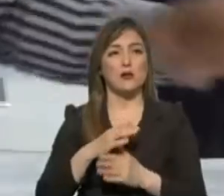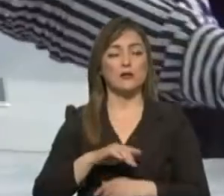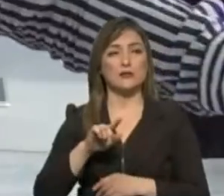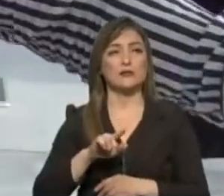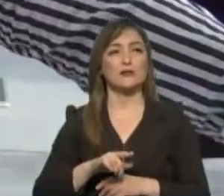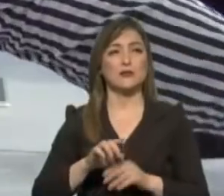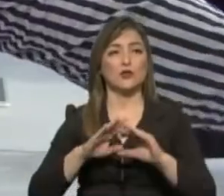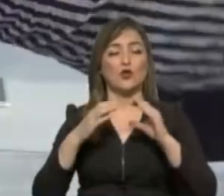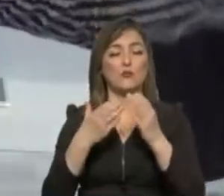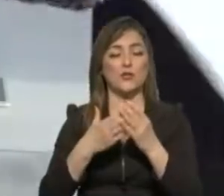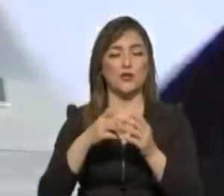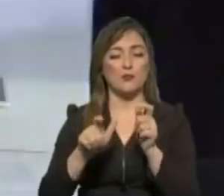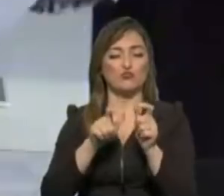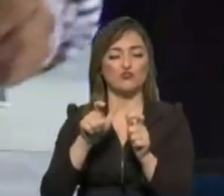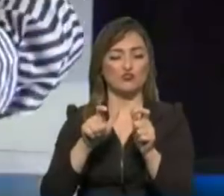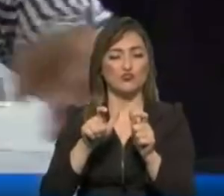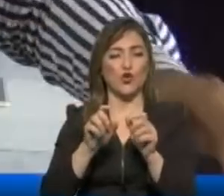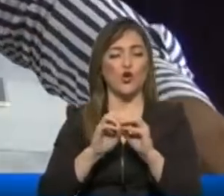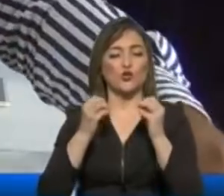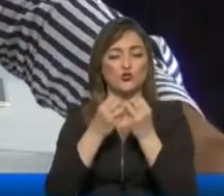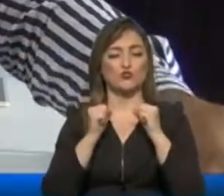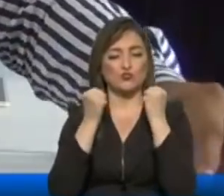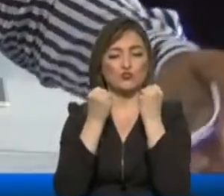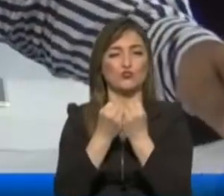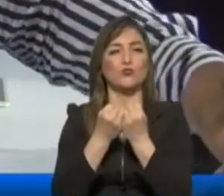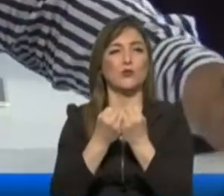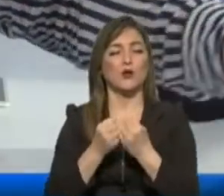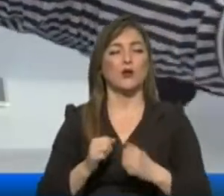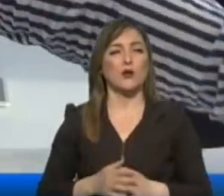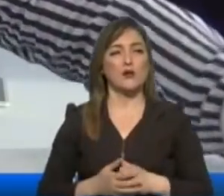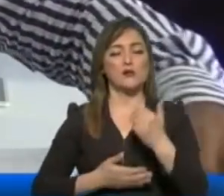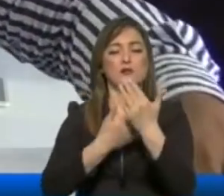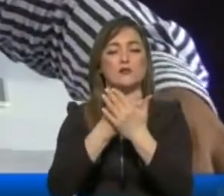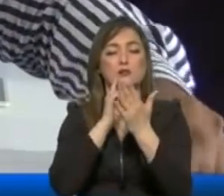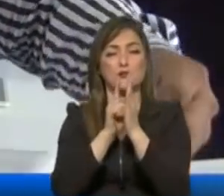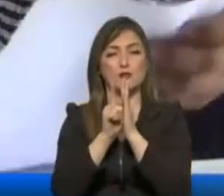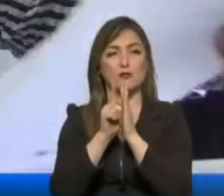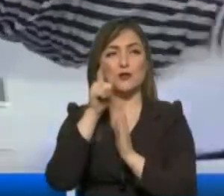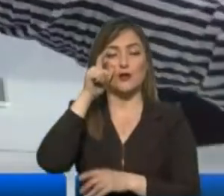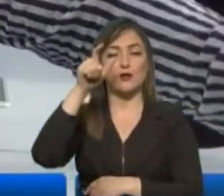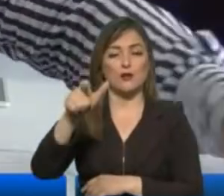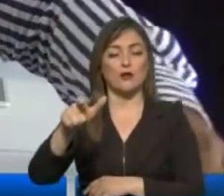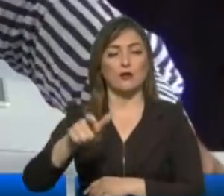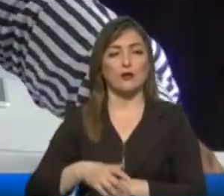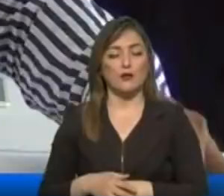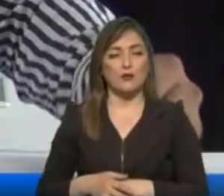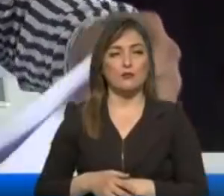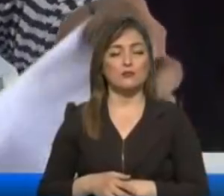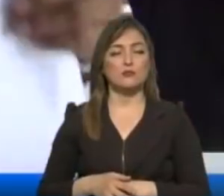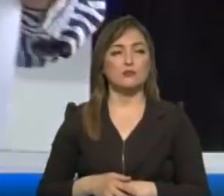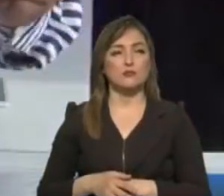Cantón. Bueno, el Comité, lo que hemos hecho, presentar las denuncias ante la fiscal general Diana